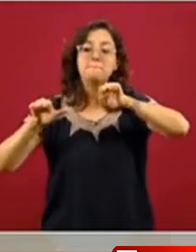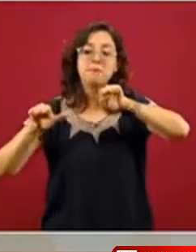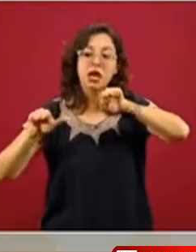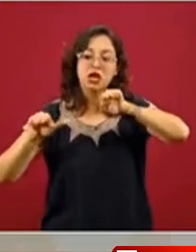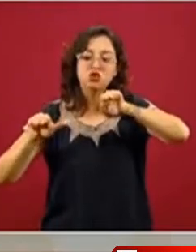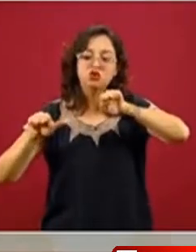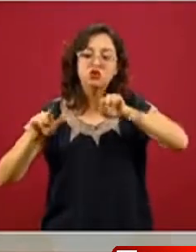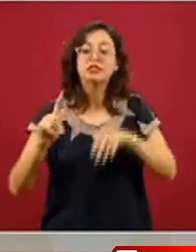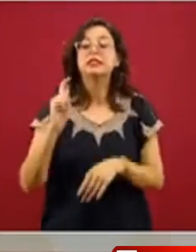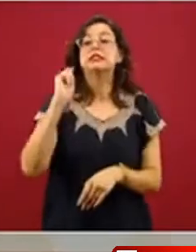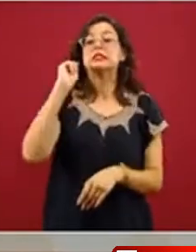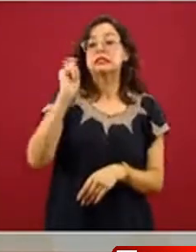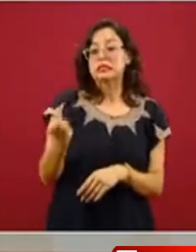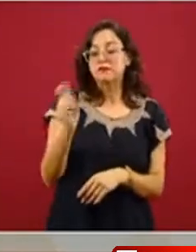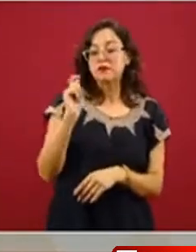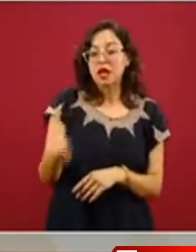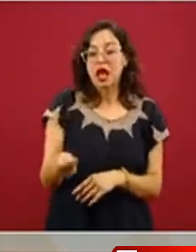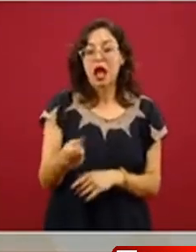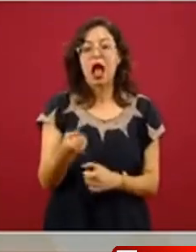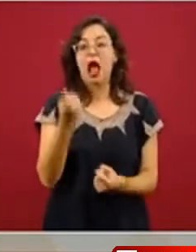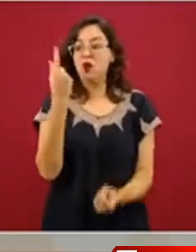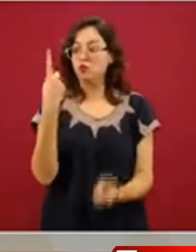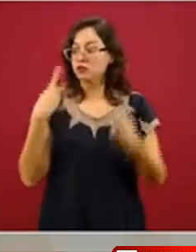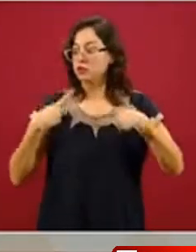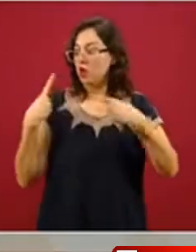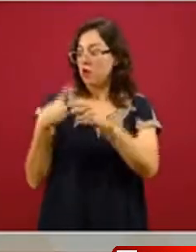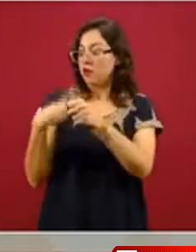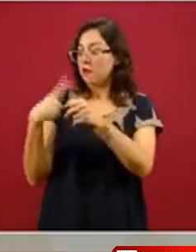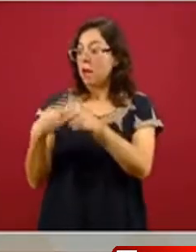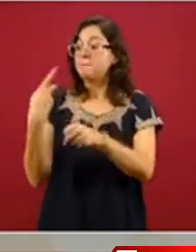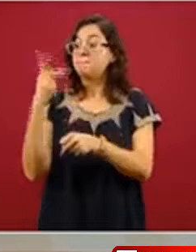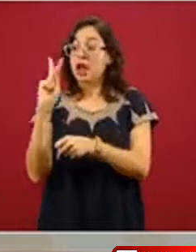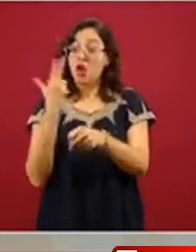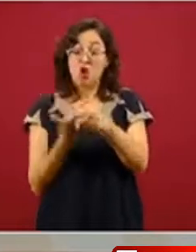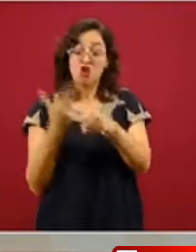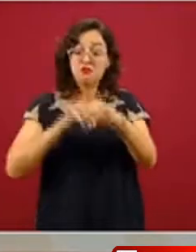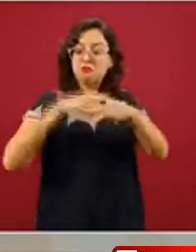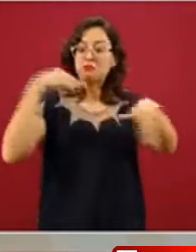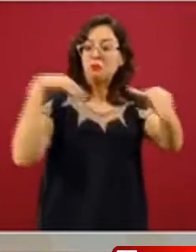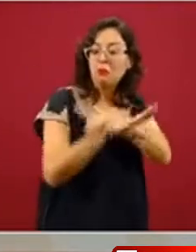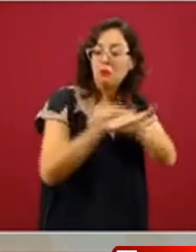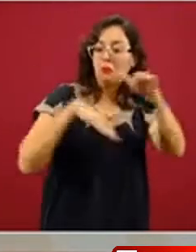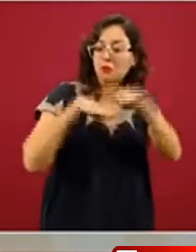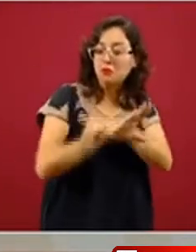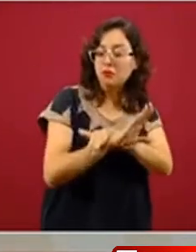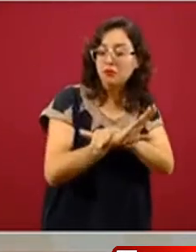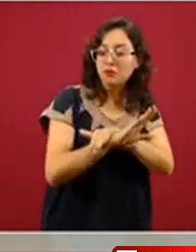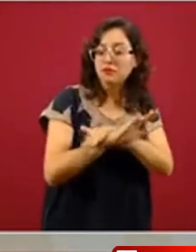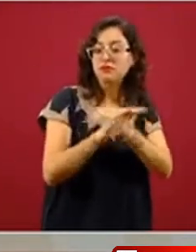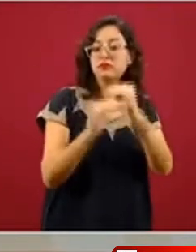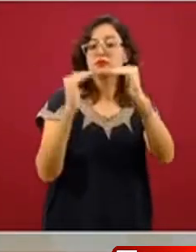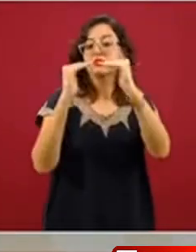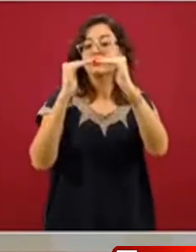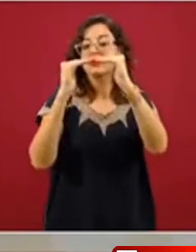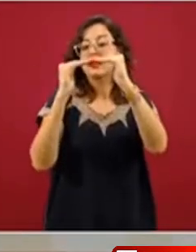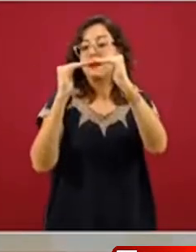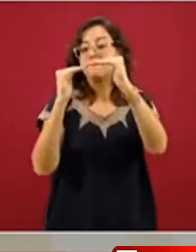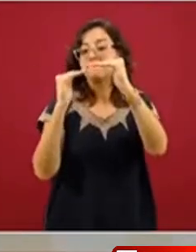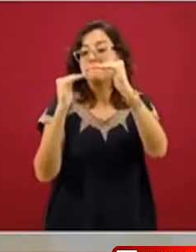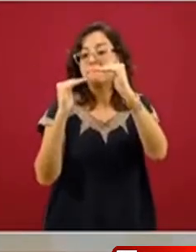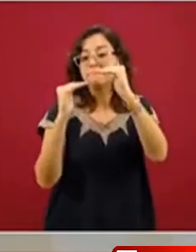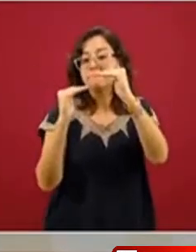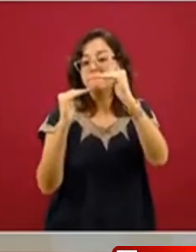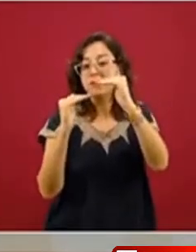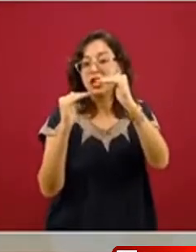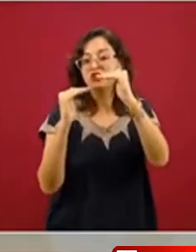descenso, es decir, la cantidad de personas que están entrando al hospital por COVID o por síndrome COVID son